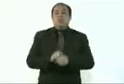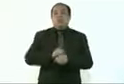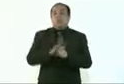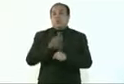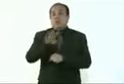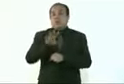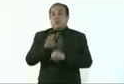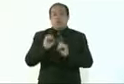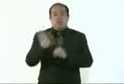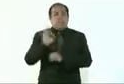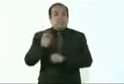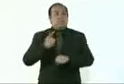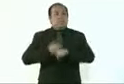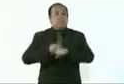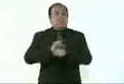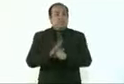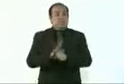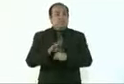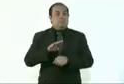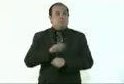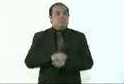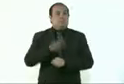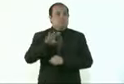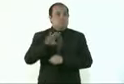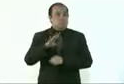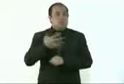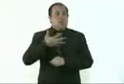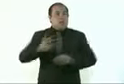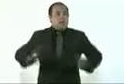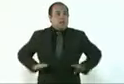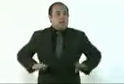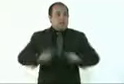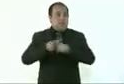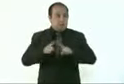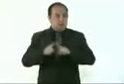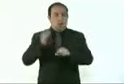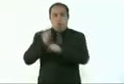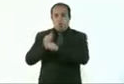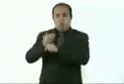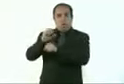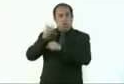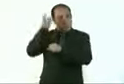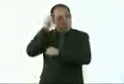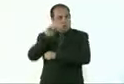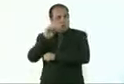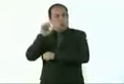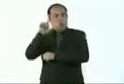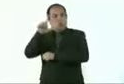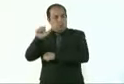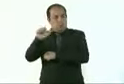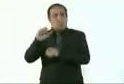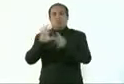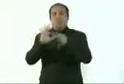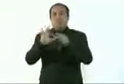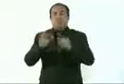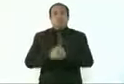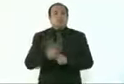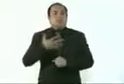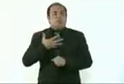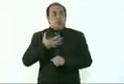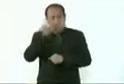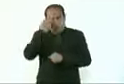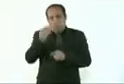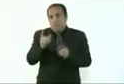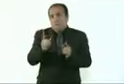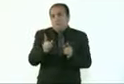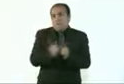hospitales tienen características distintas que les podrá platicar la doctora Oliva en algunos minutos, pero uno de los datos más representativos es que pasan menos tiempo en el